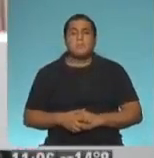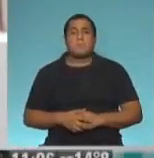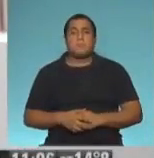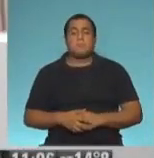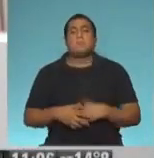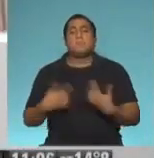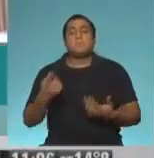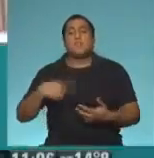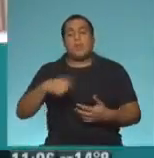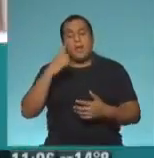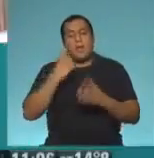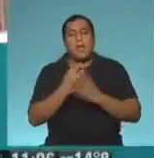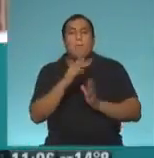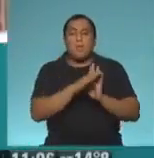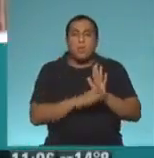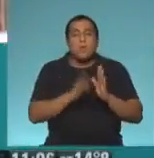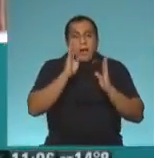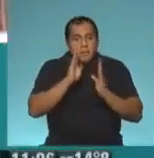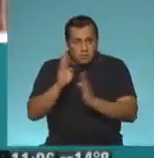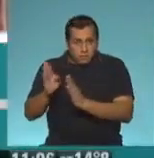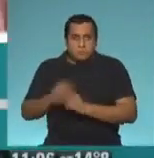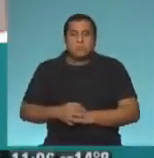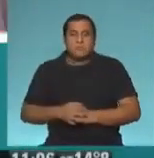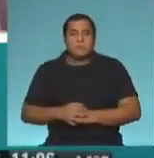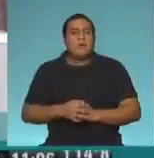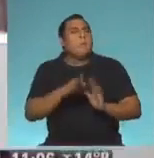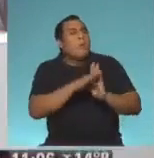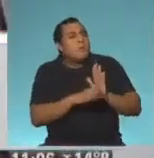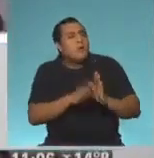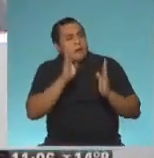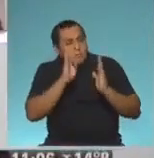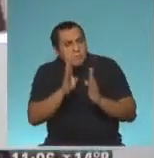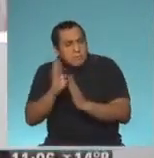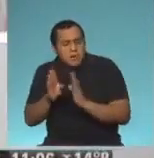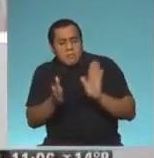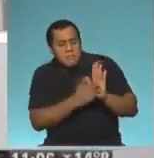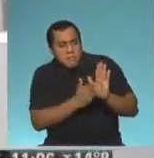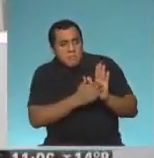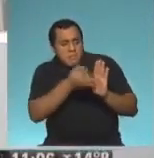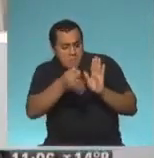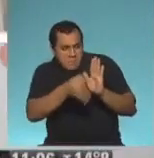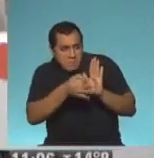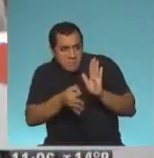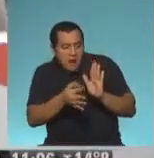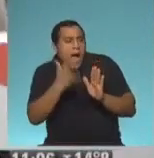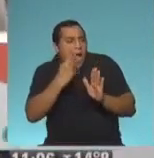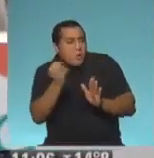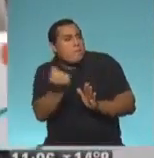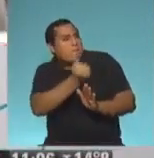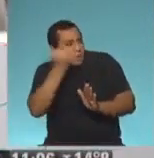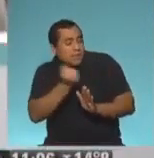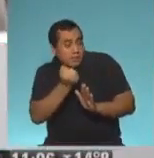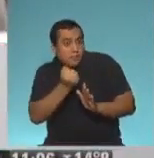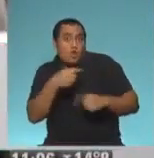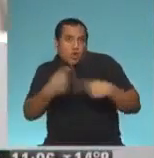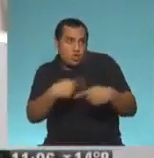Entonces lo que hicimos fue un protocolo de atención. Un protocolo de atención que, por supuesto, tiene que ver con algo esencial que mencionás, que se